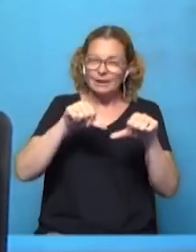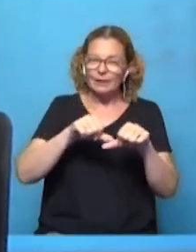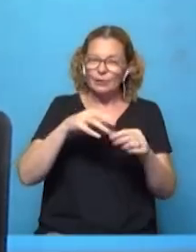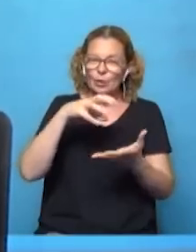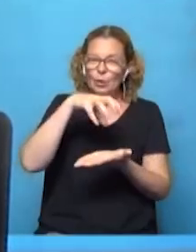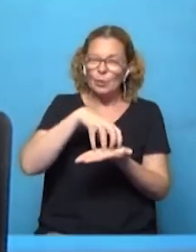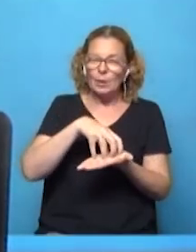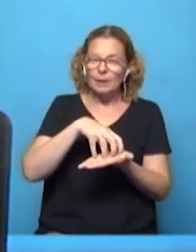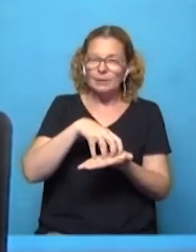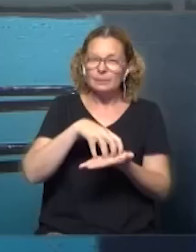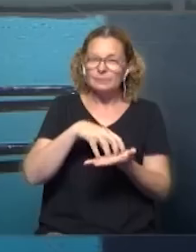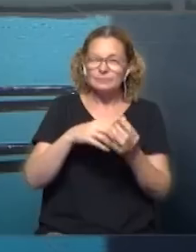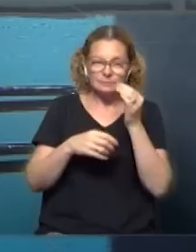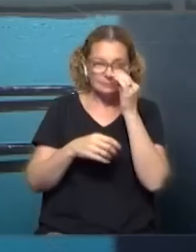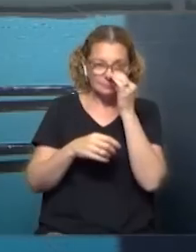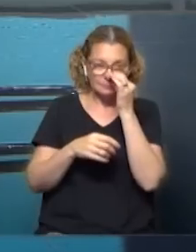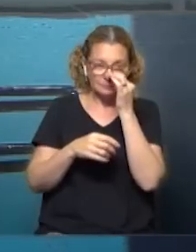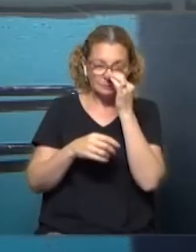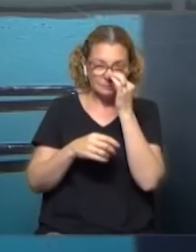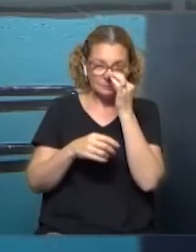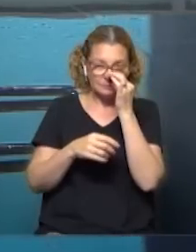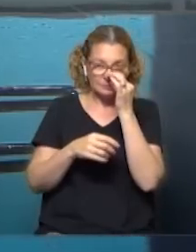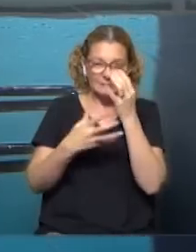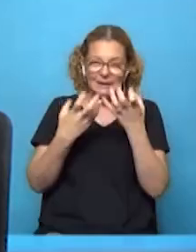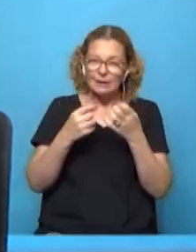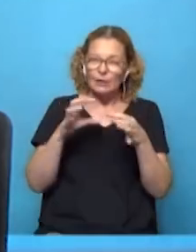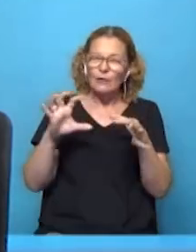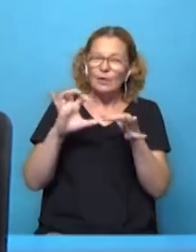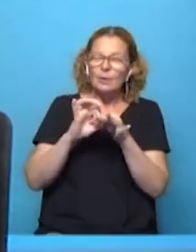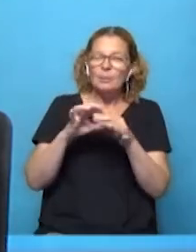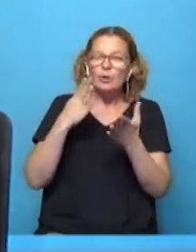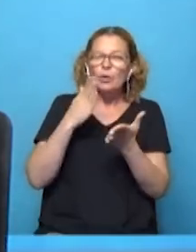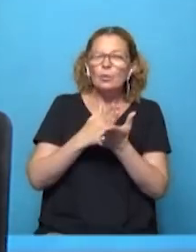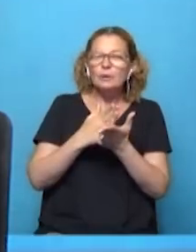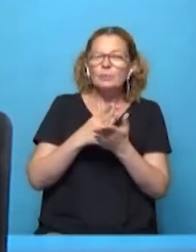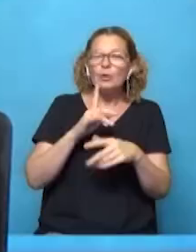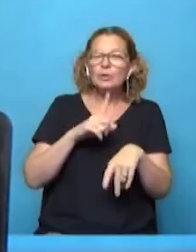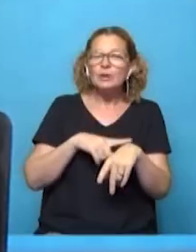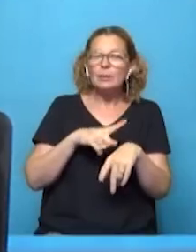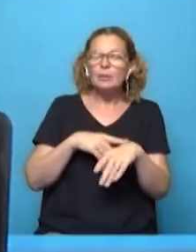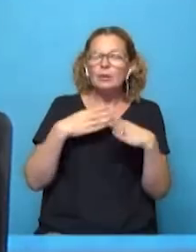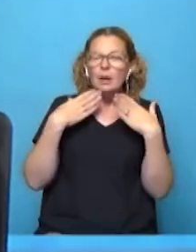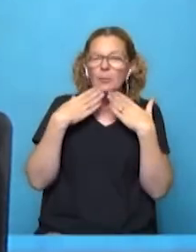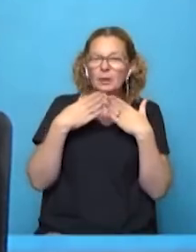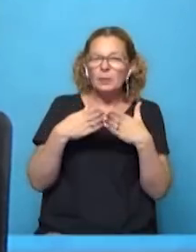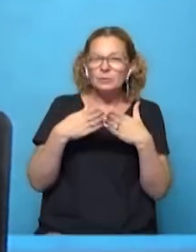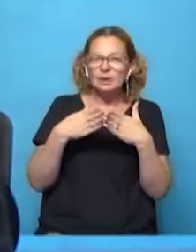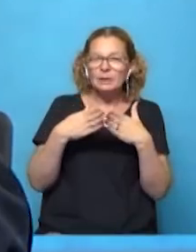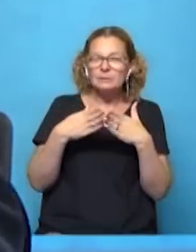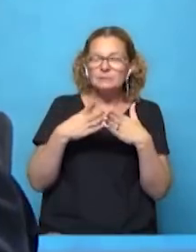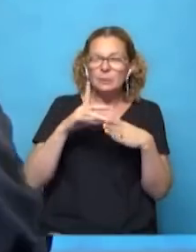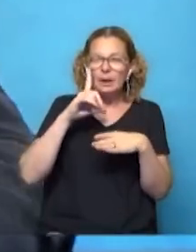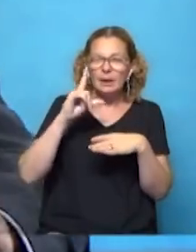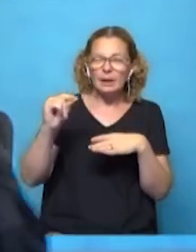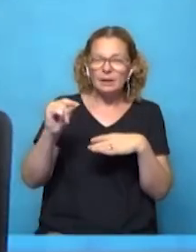lugar de Sí pero y te lo quiero vincular porque también en los últimos tiempos y la pregunta va este de tu